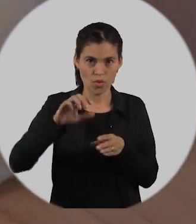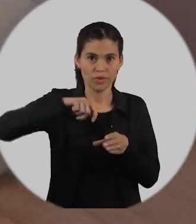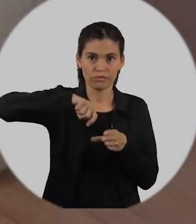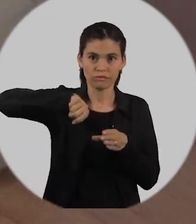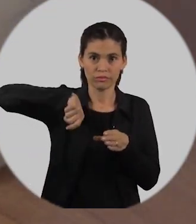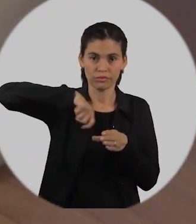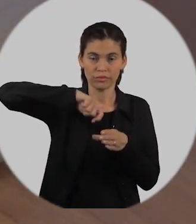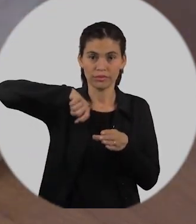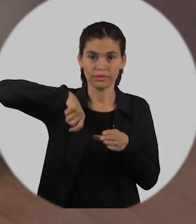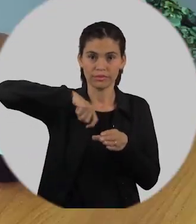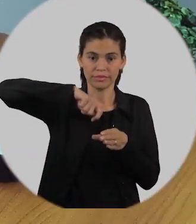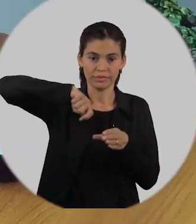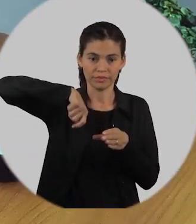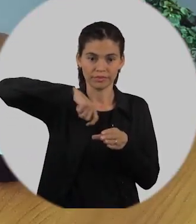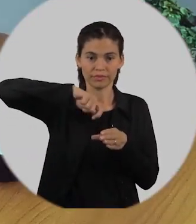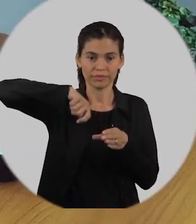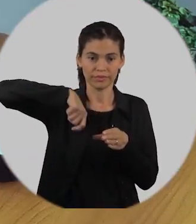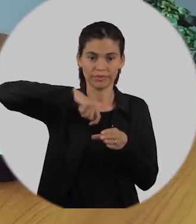Seguimos agitando.